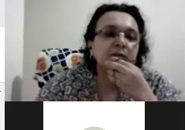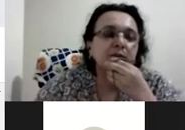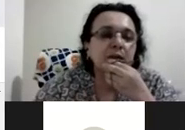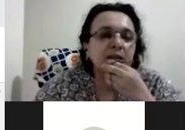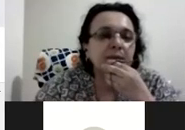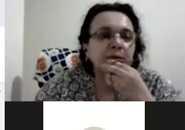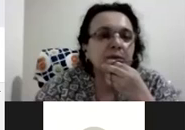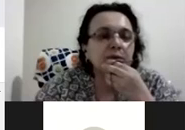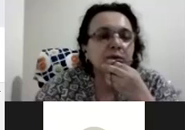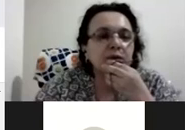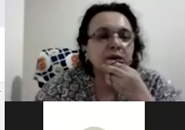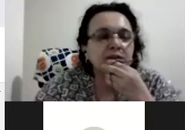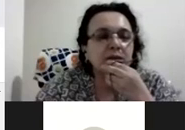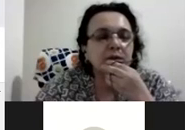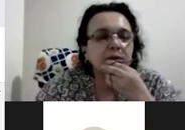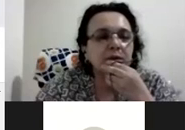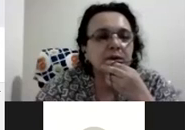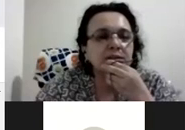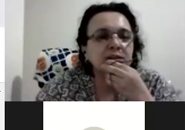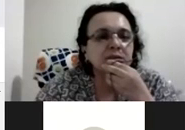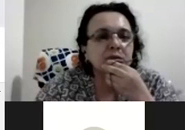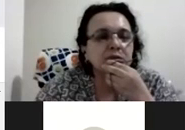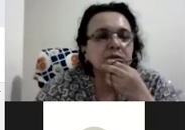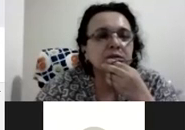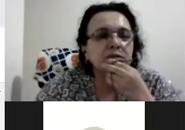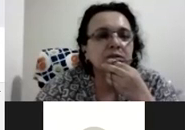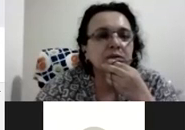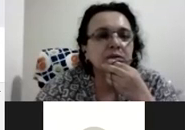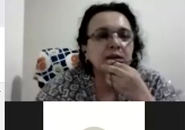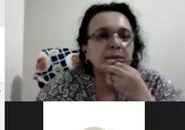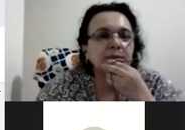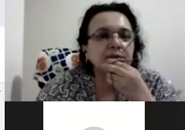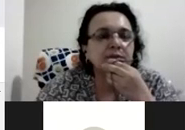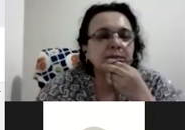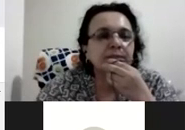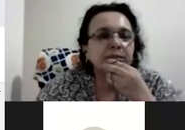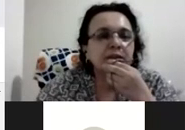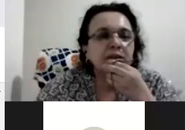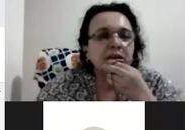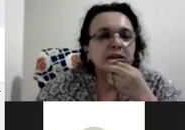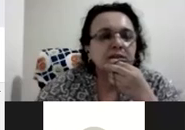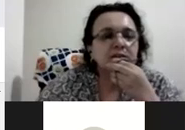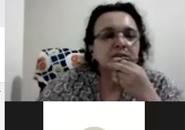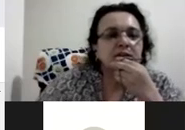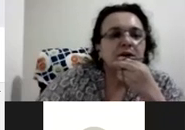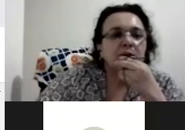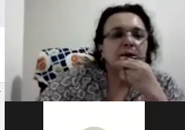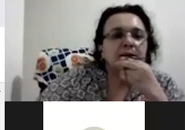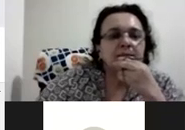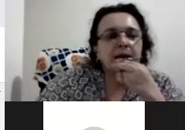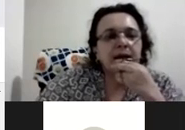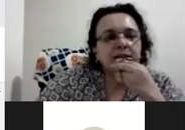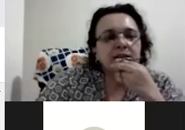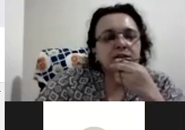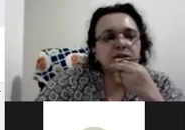bien estructuradas, pero como no es de acuerdo a lo que se escuchó, entonces no eran la respuesta. Entonces,